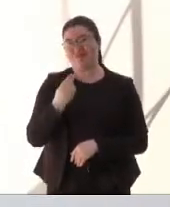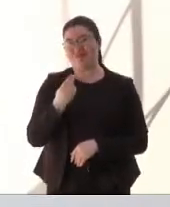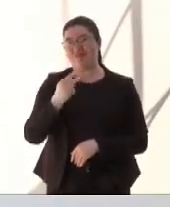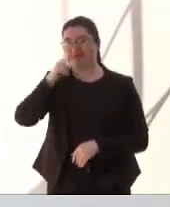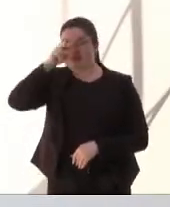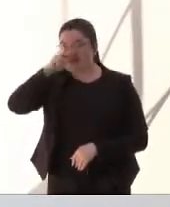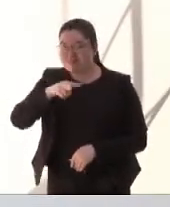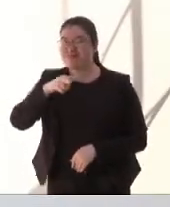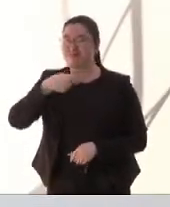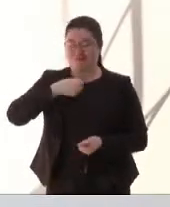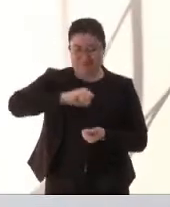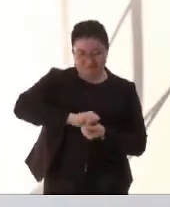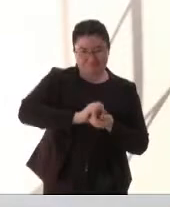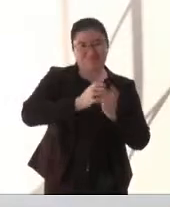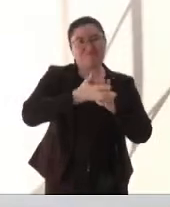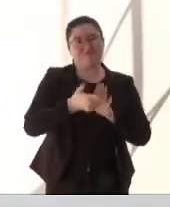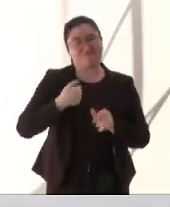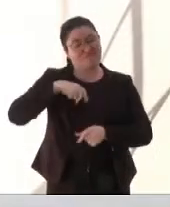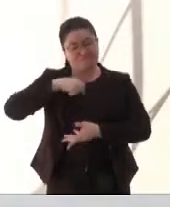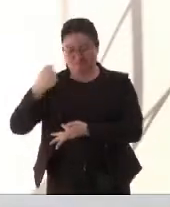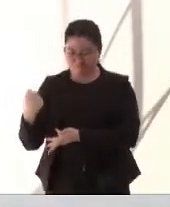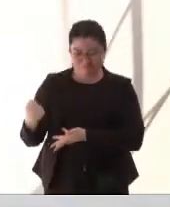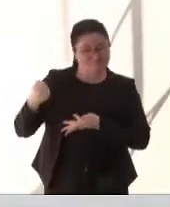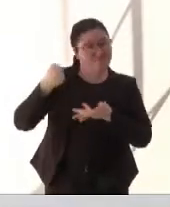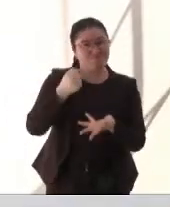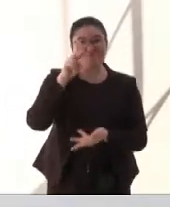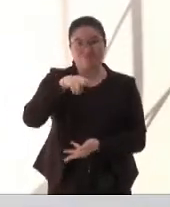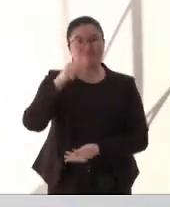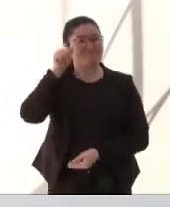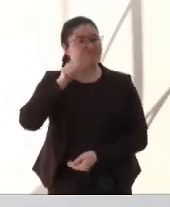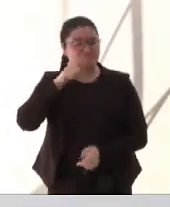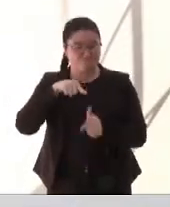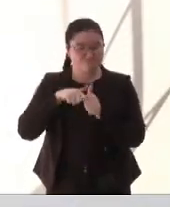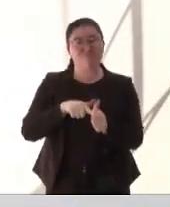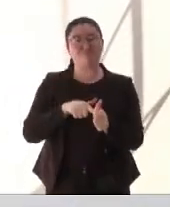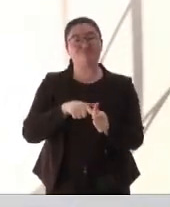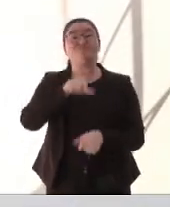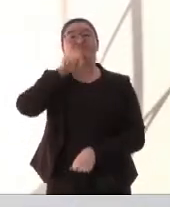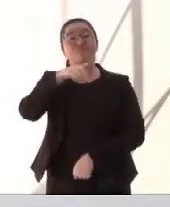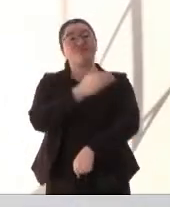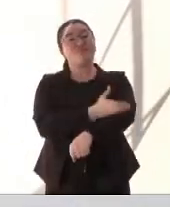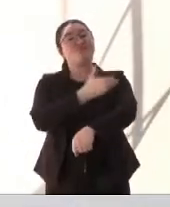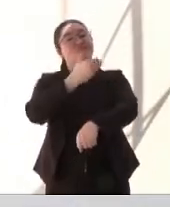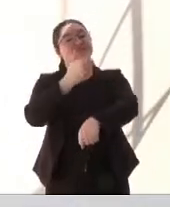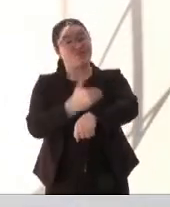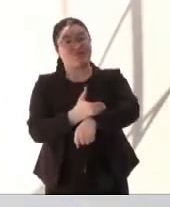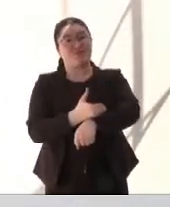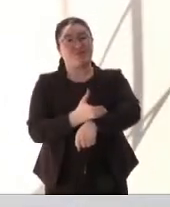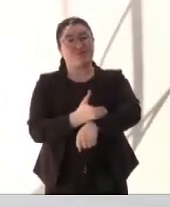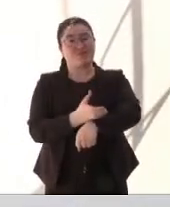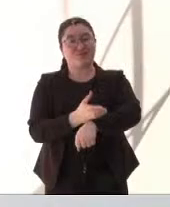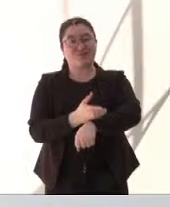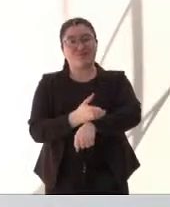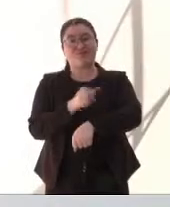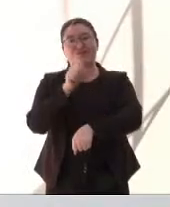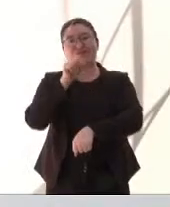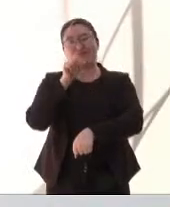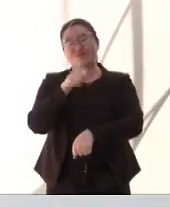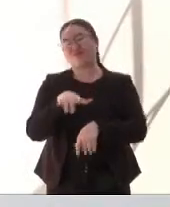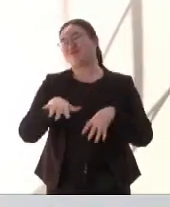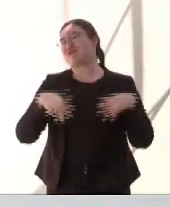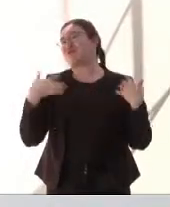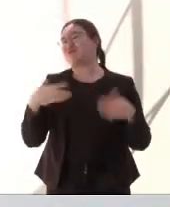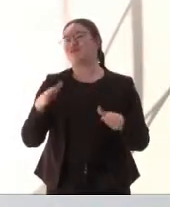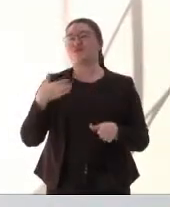estado invirtiendo y lo vamos a seguir haciendo. Pero también para nuestras compañeras, que aquí se pasan horarios muy,